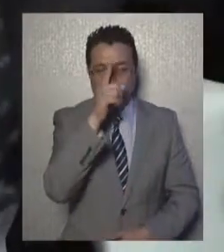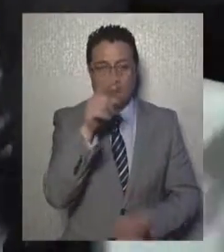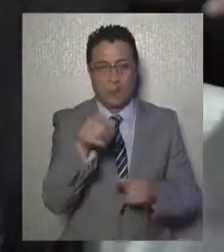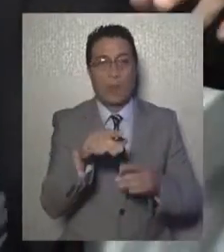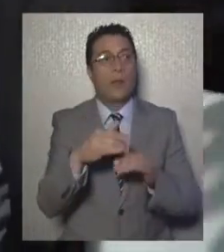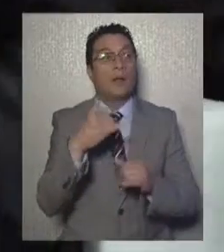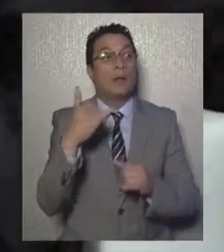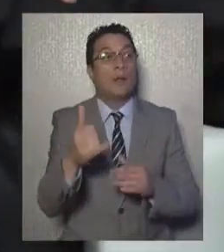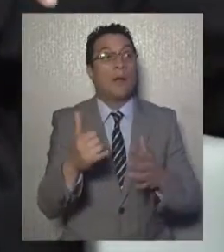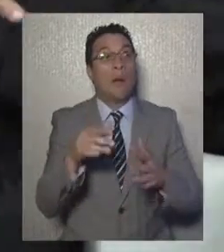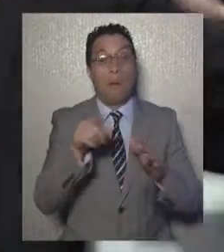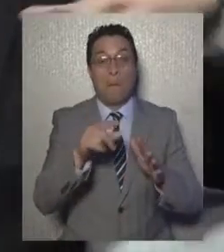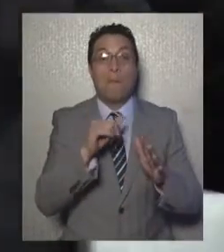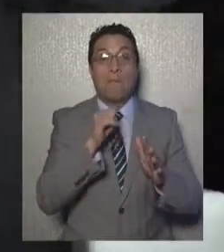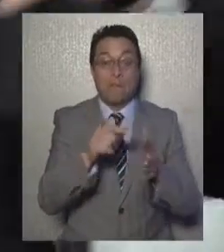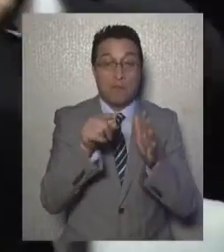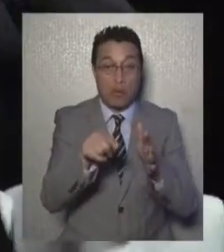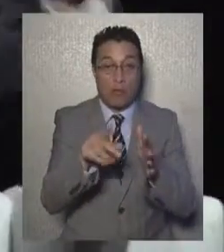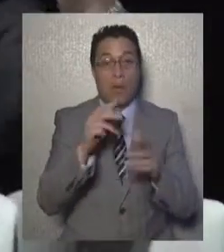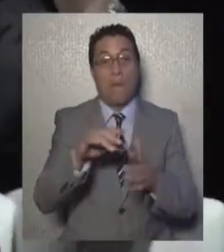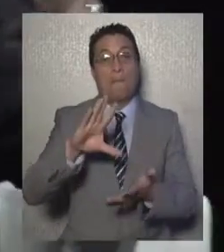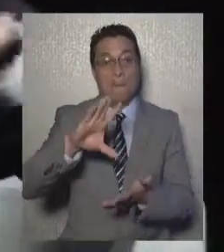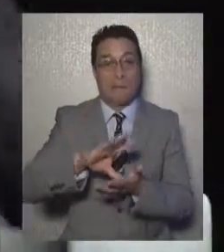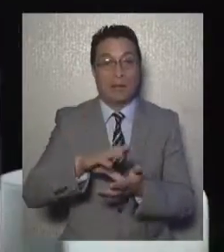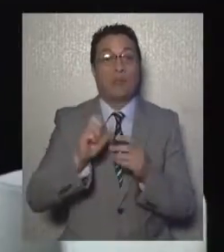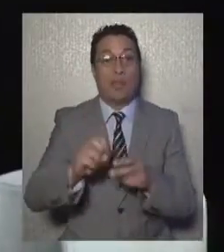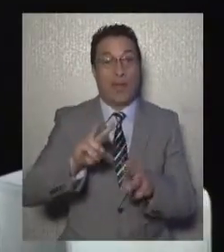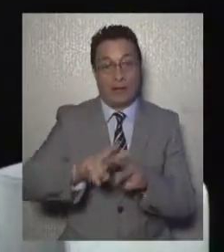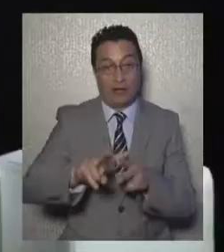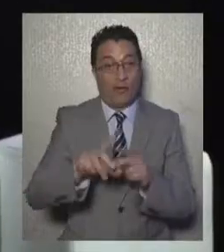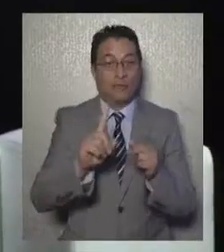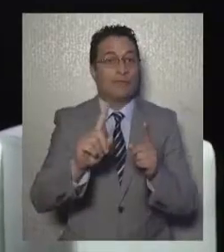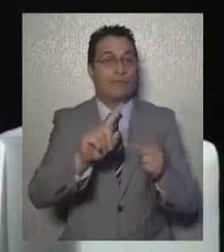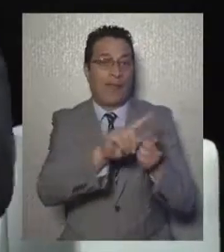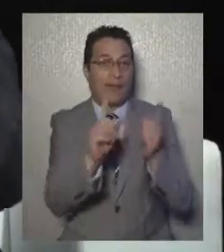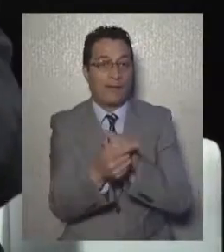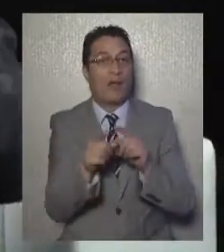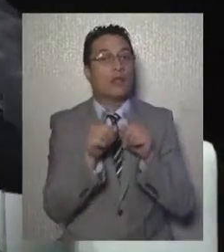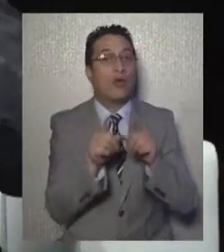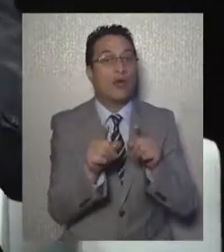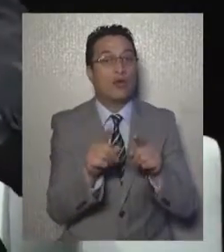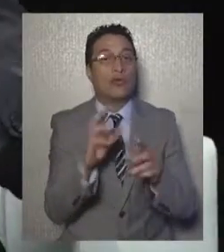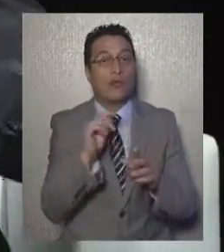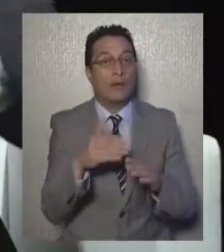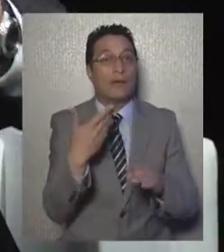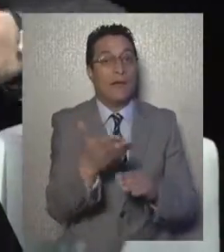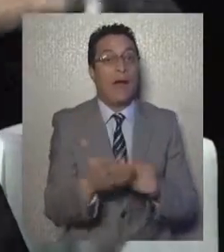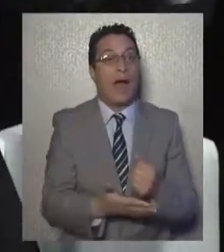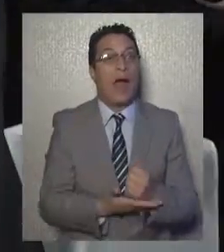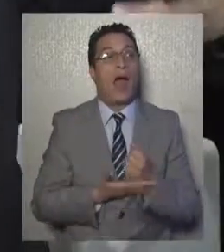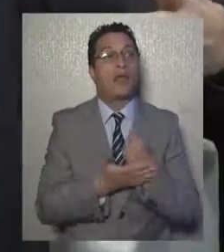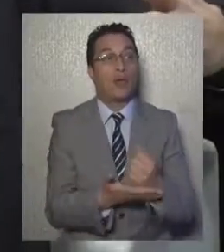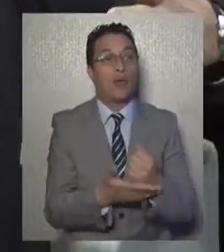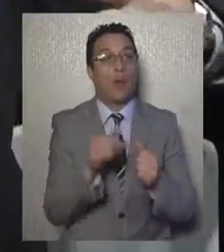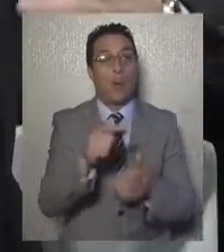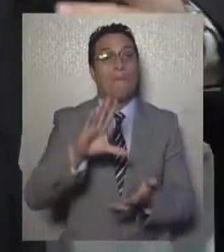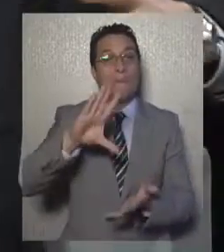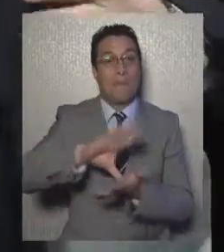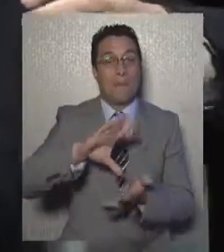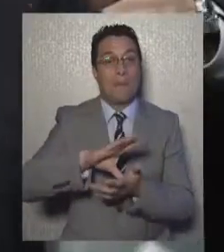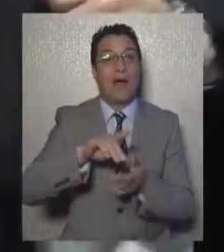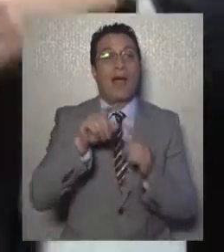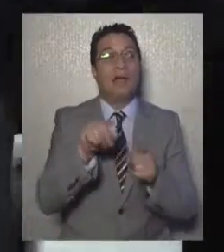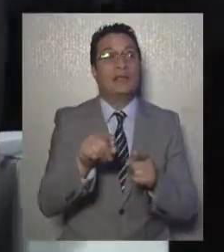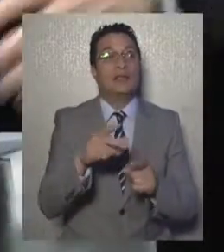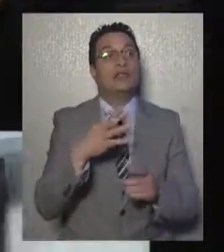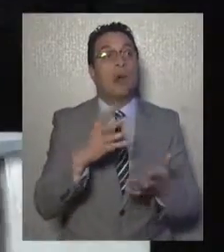más pobre es el país, más relevante es, y los países ricos ya lo resolvieron. Al revés, si tú vas a tratar de ayudar a un país pobre, te vas a preocupar